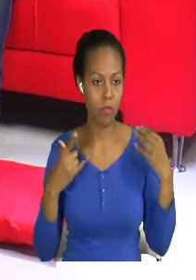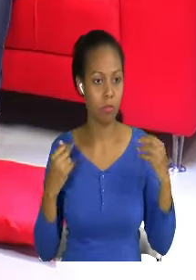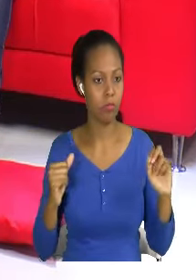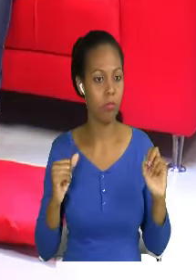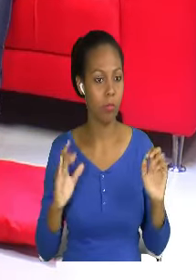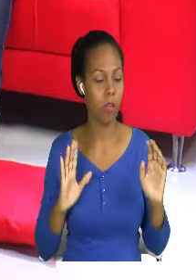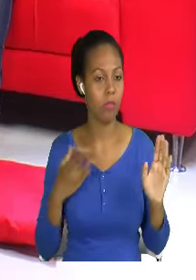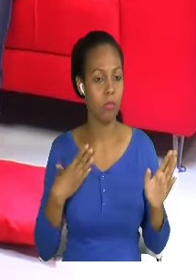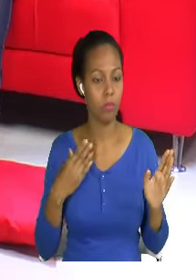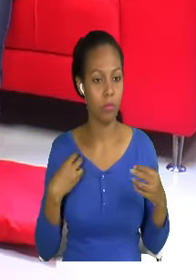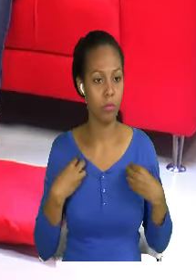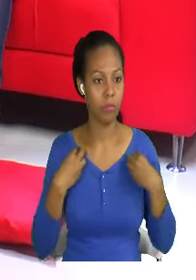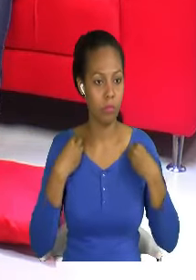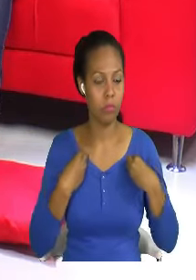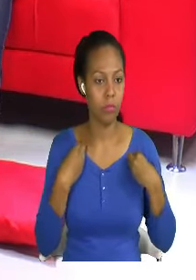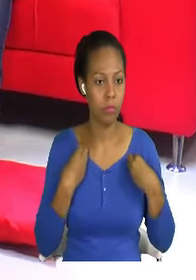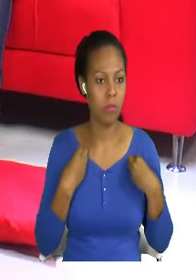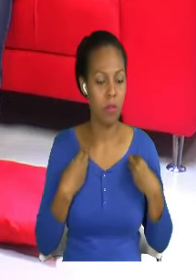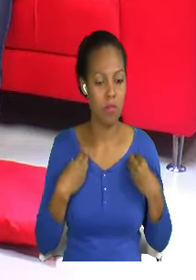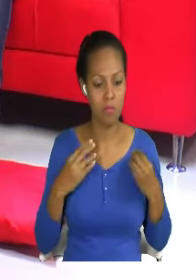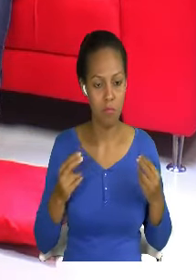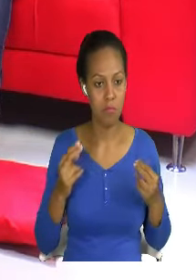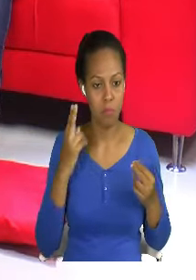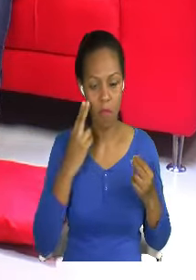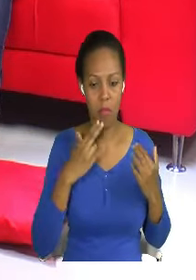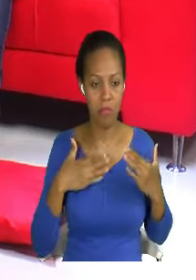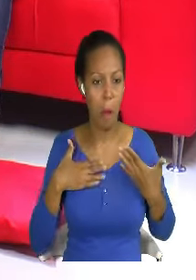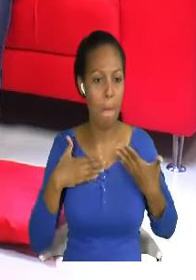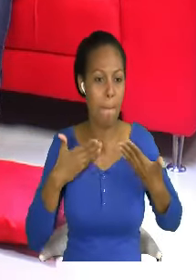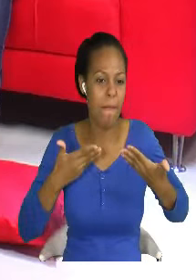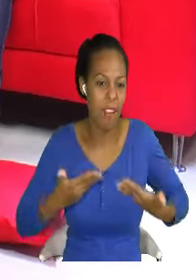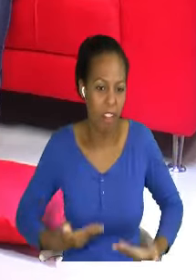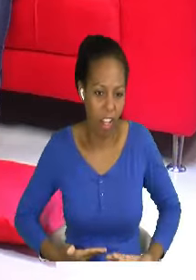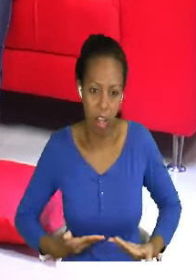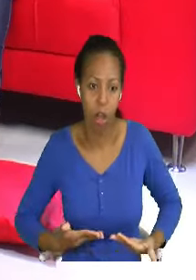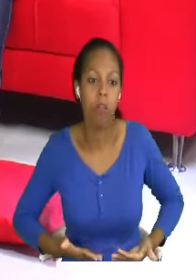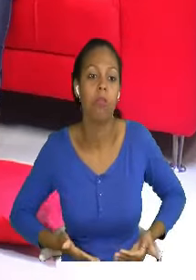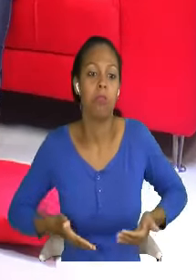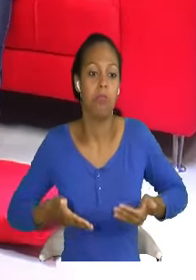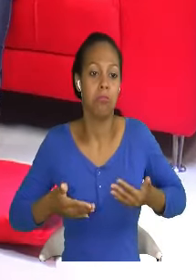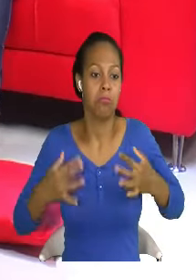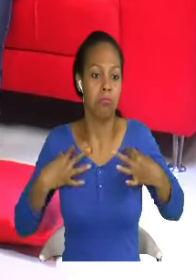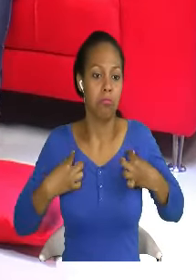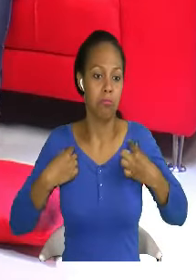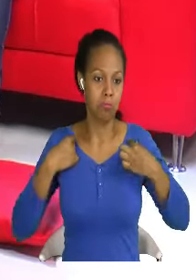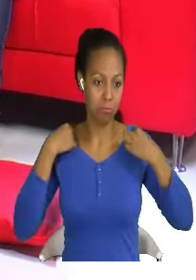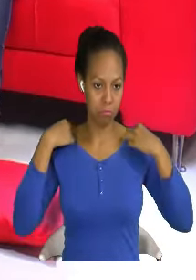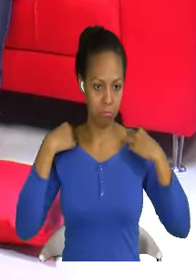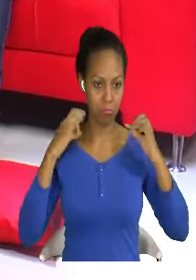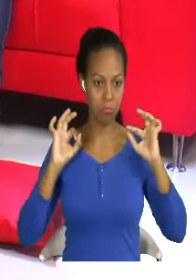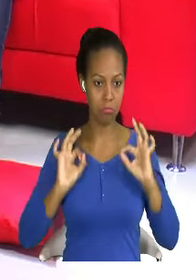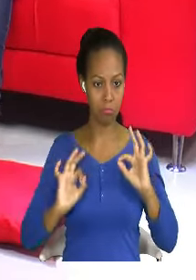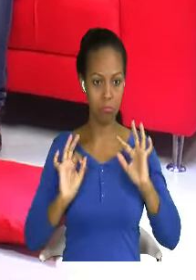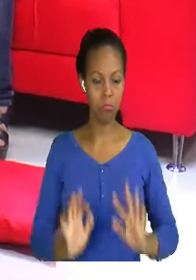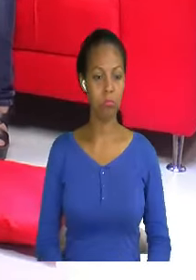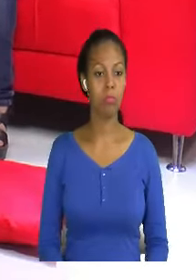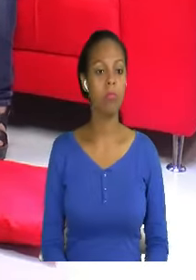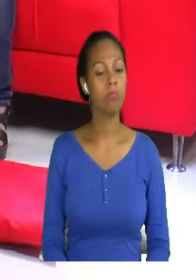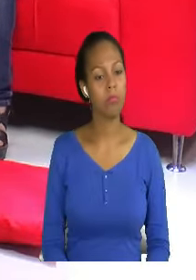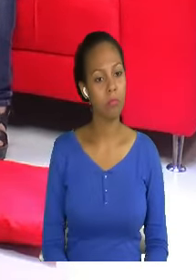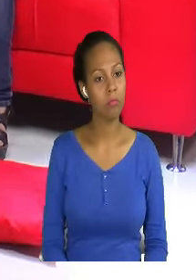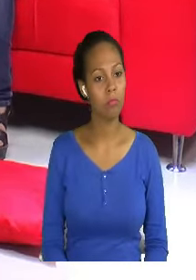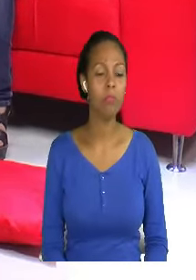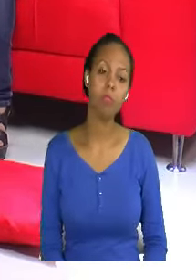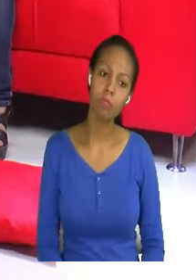le baje el busto. Súper bien, siempre, o sea, lo primero es la comodidad. La comodidad de mis clientas, ese es el plus. Pero yo veo